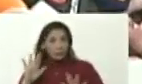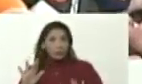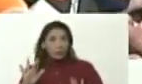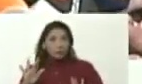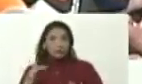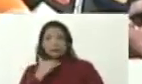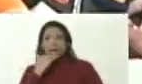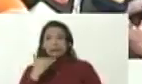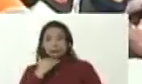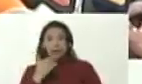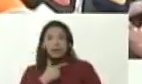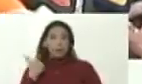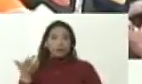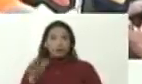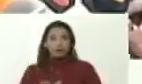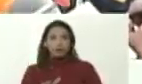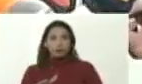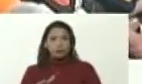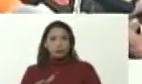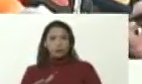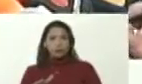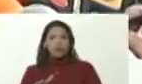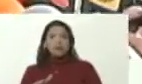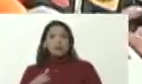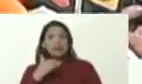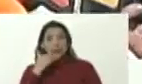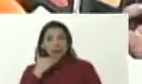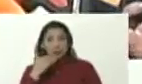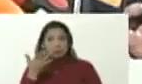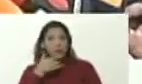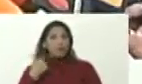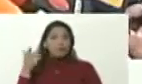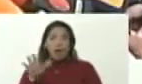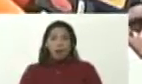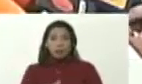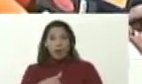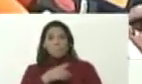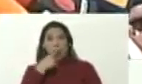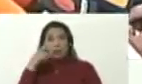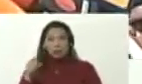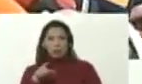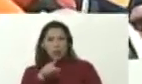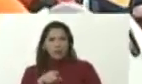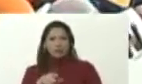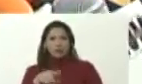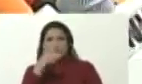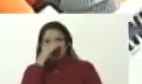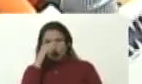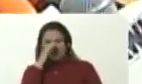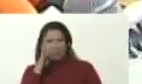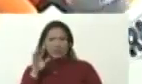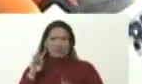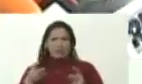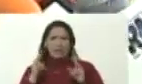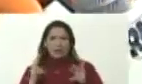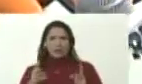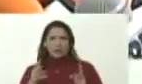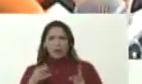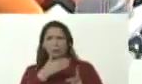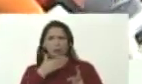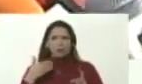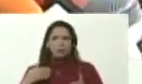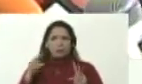Maduro, con explosivos. Son absolutamente terroristas, el término que se les puede acuñar de manera más perfecta es que